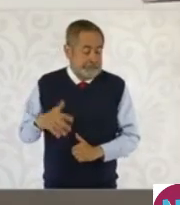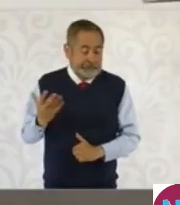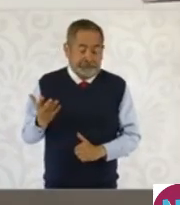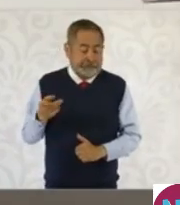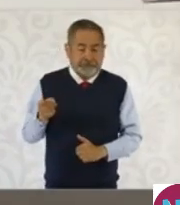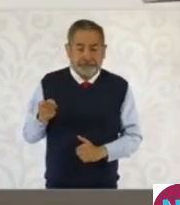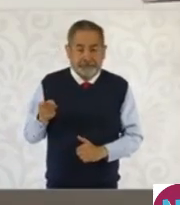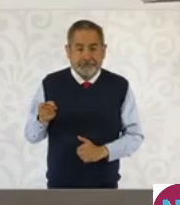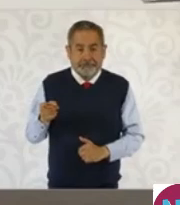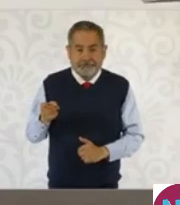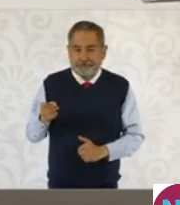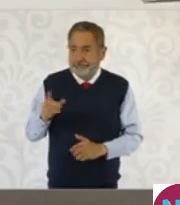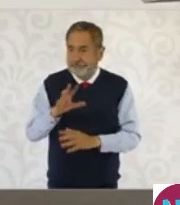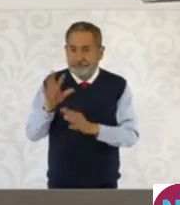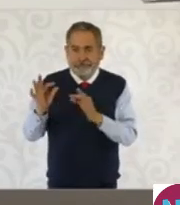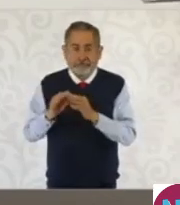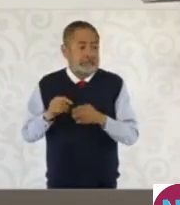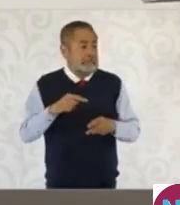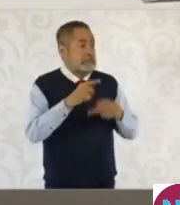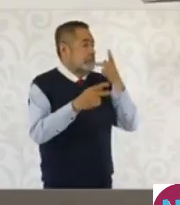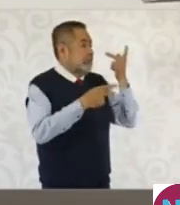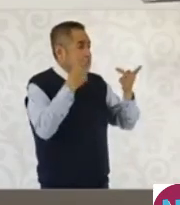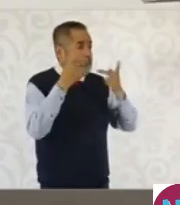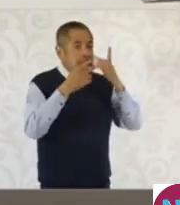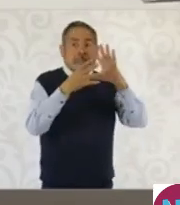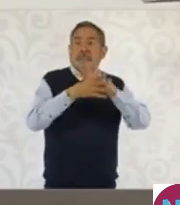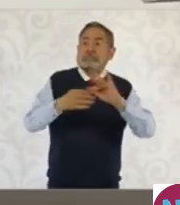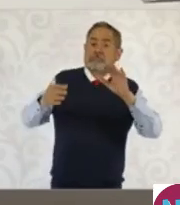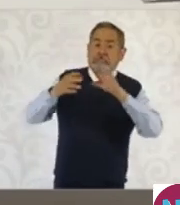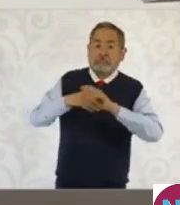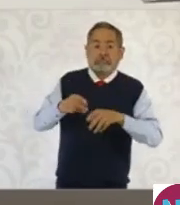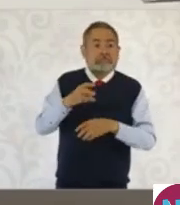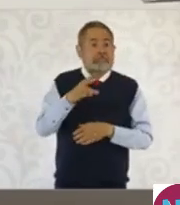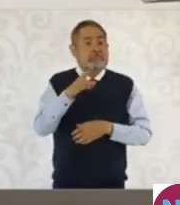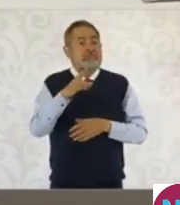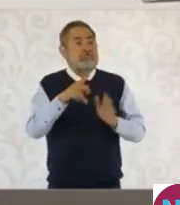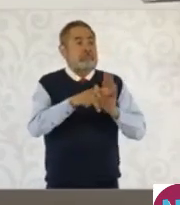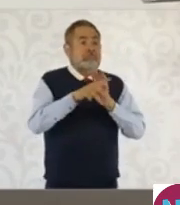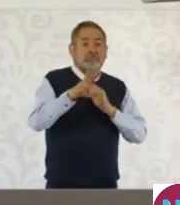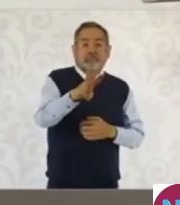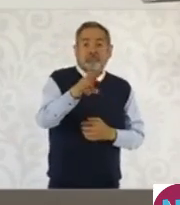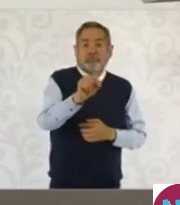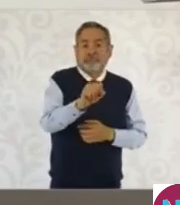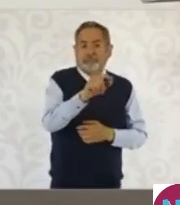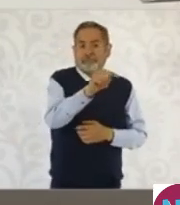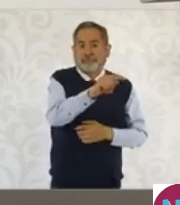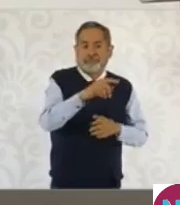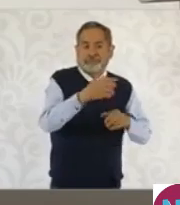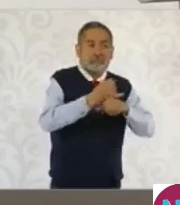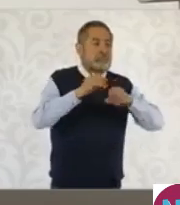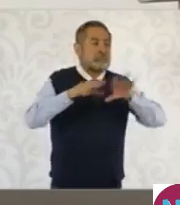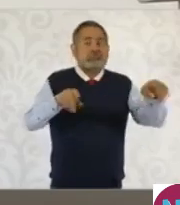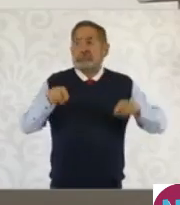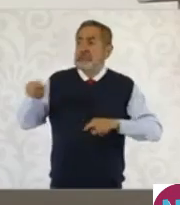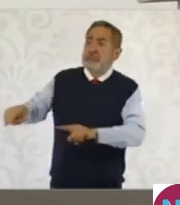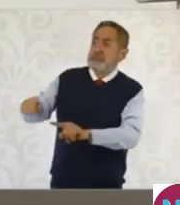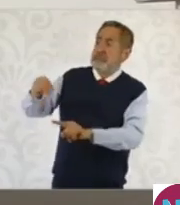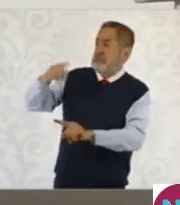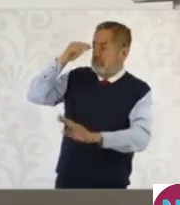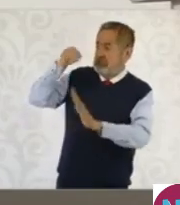Entonces, toda esta cosa que salieron hasta en el Wall Street Journal, que qué mal le había ido, pues